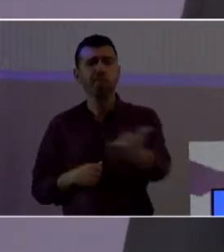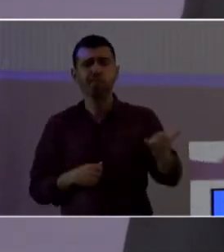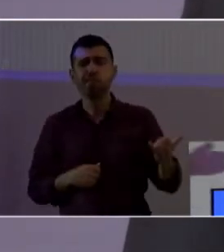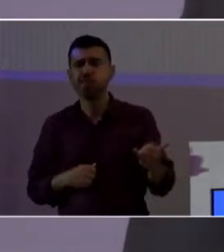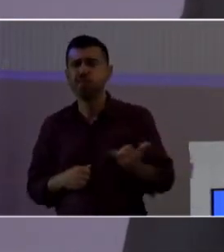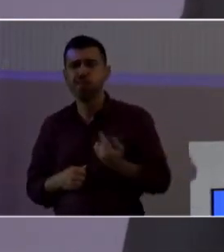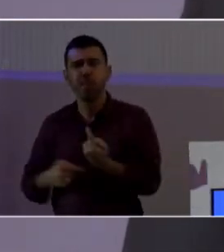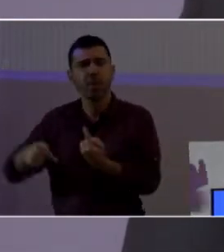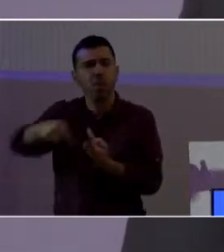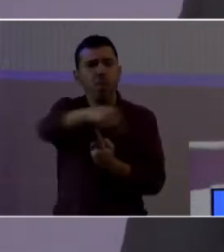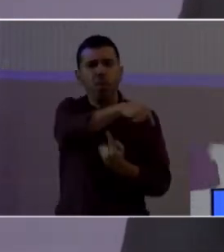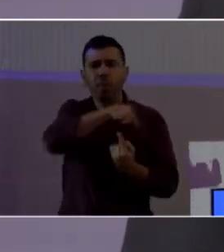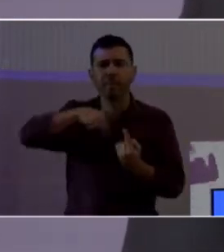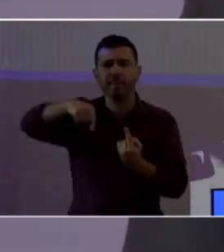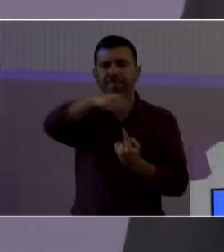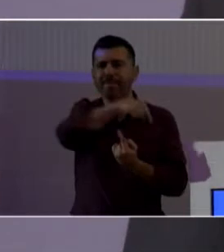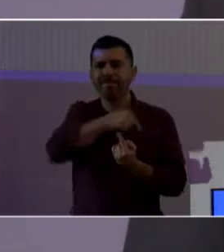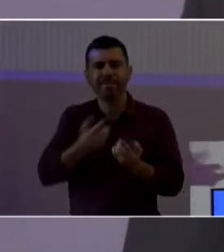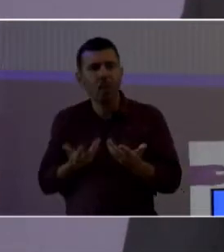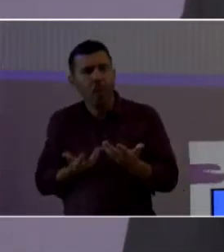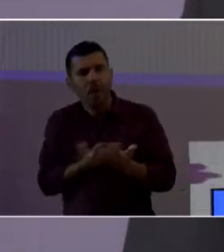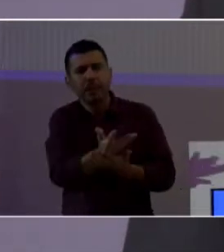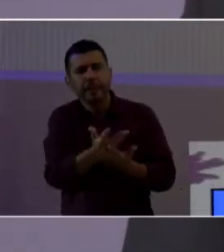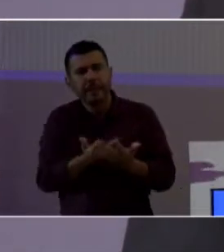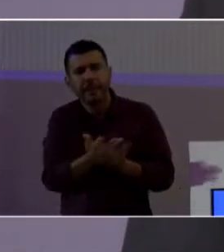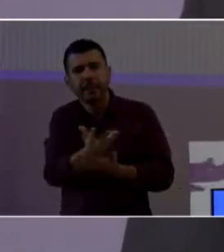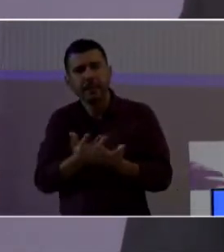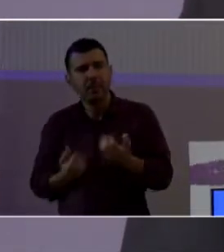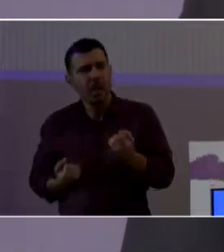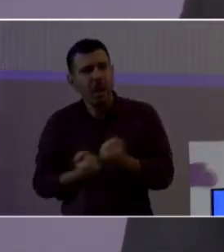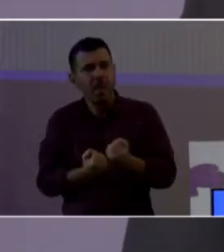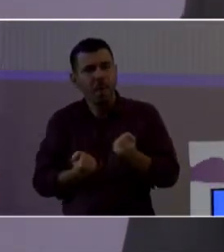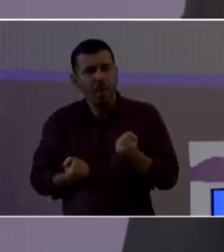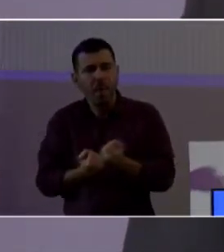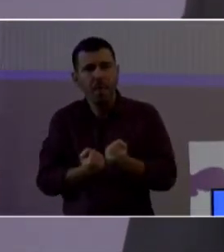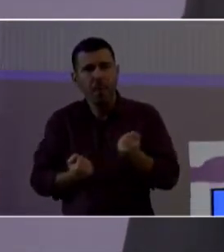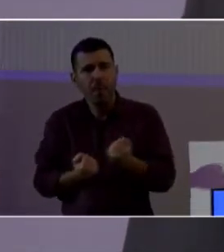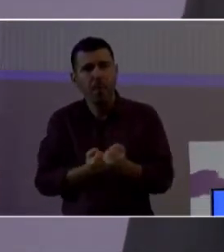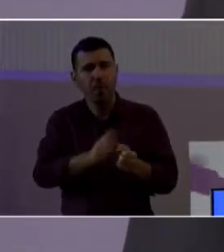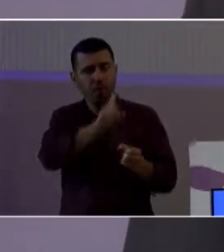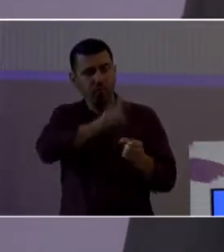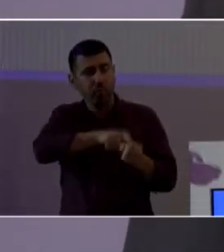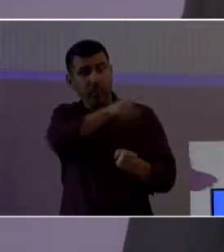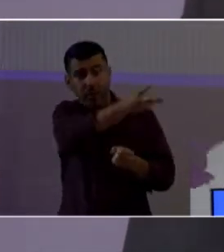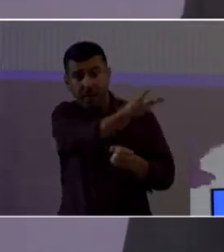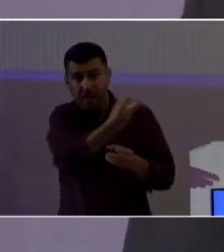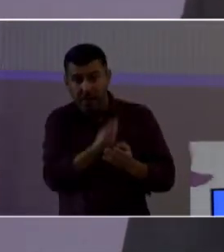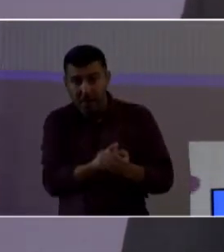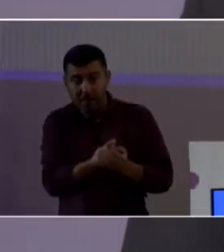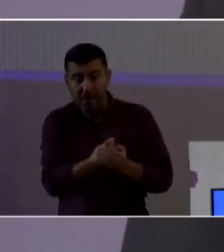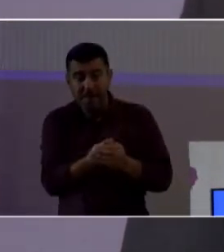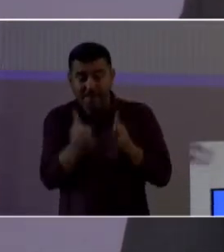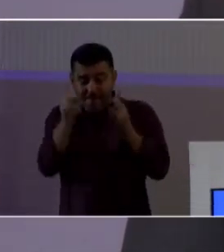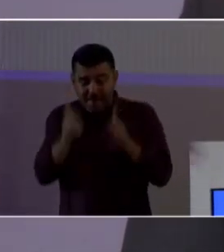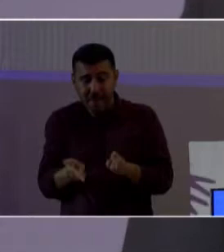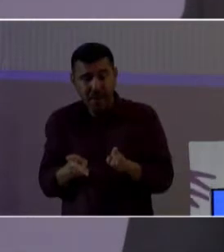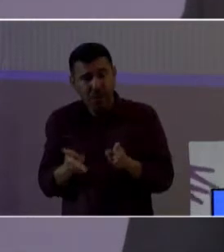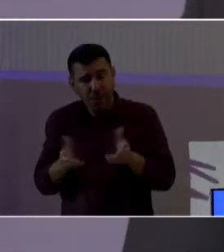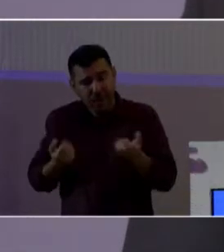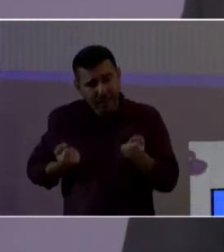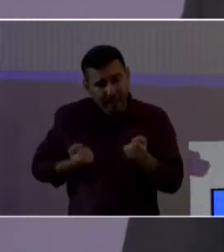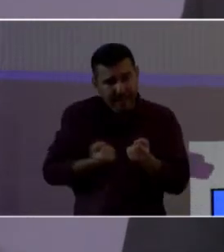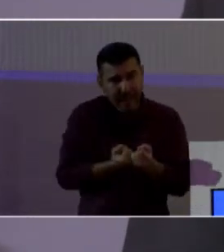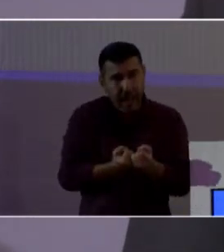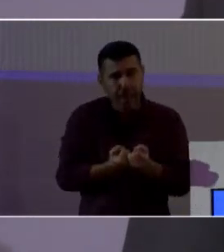estas personas, acompañándolas y dándoles la presencia y dándoles el protagonismo debido y